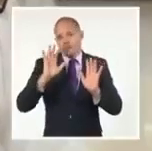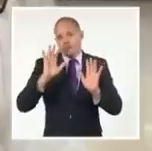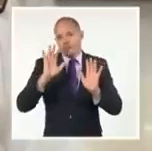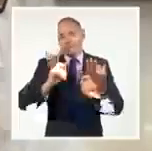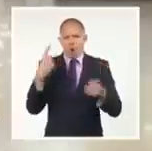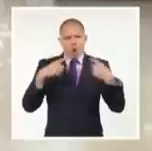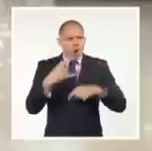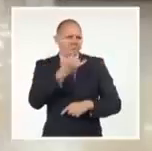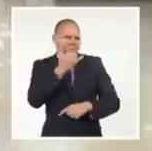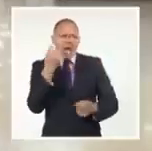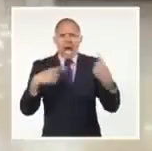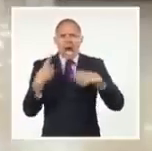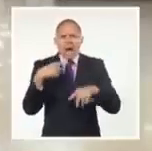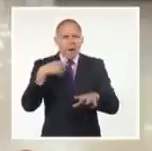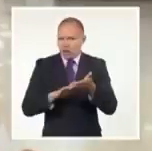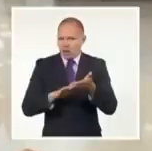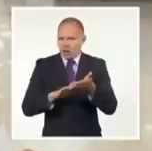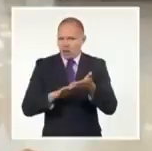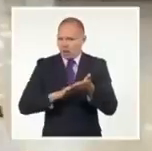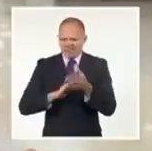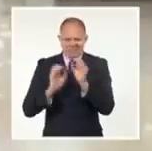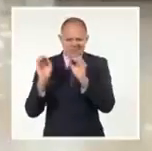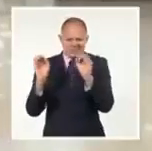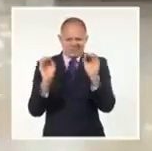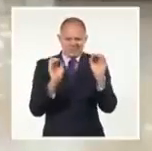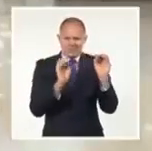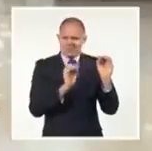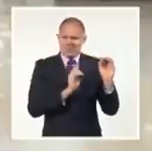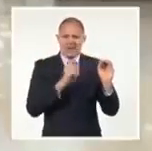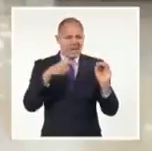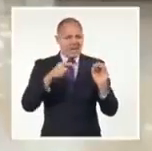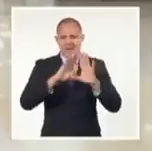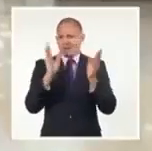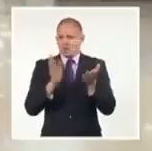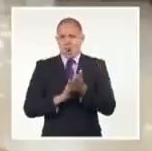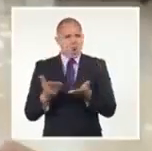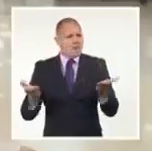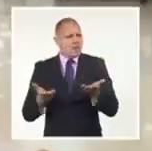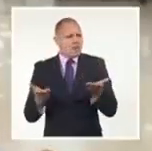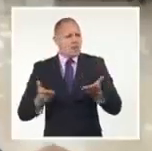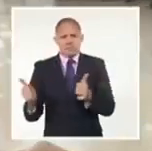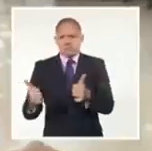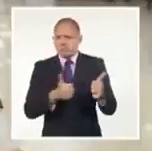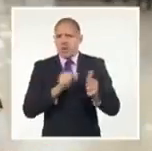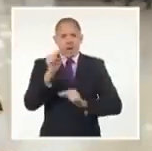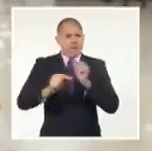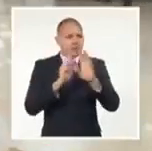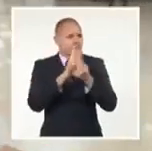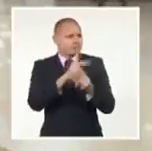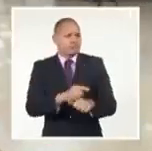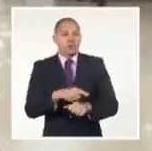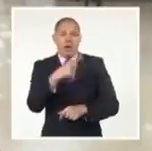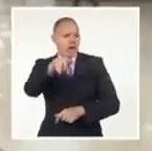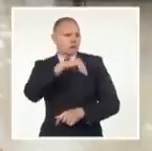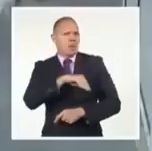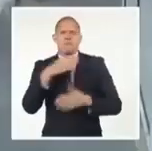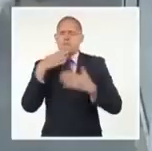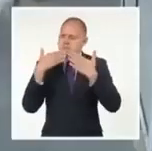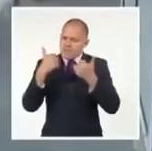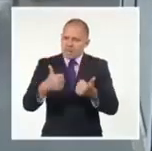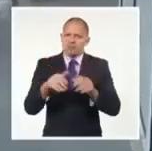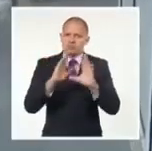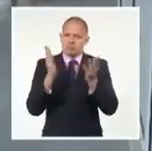contratiempos y todo ha estado con la mayor fluidez y agilidad y los pasajeros incluso lo han reconocido y es importante.